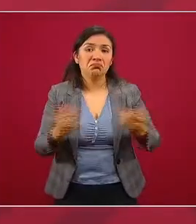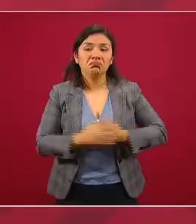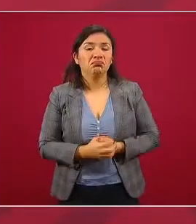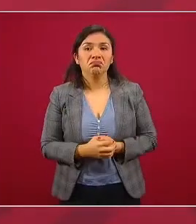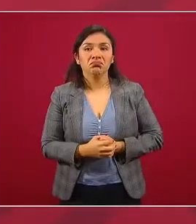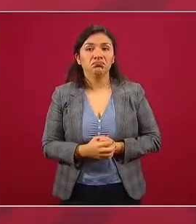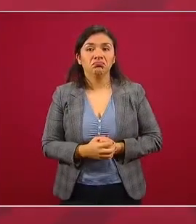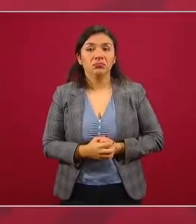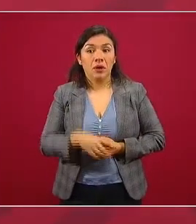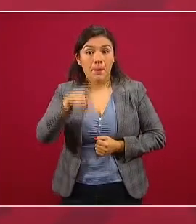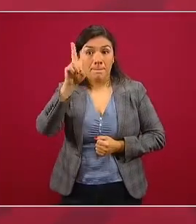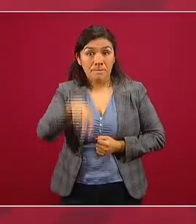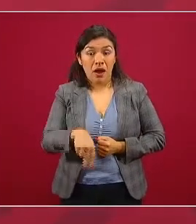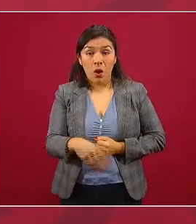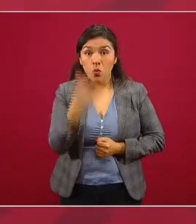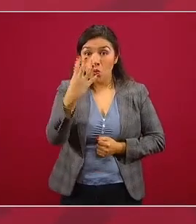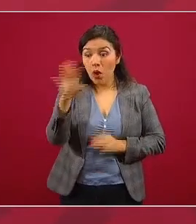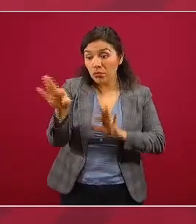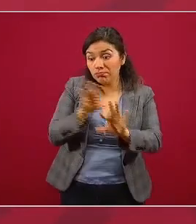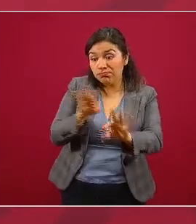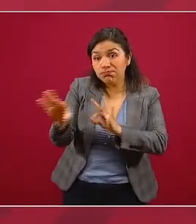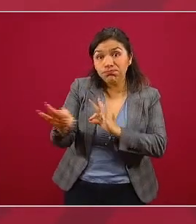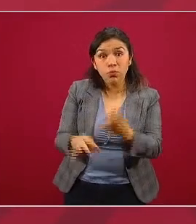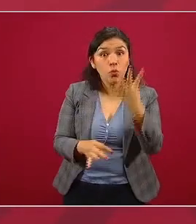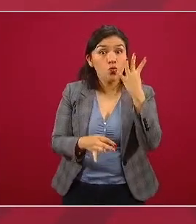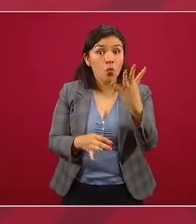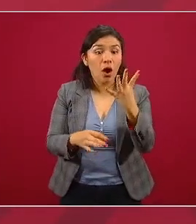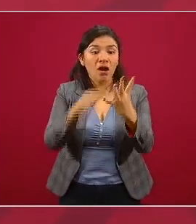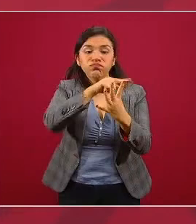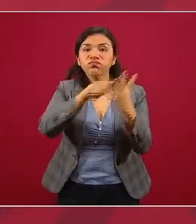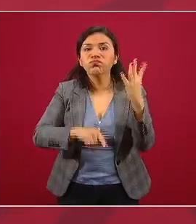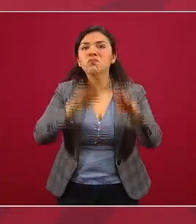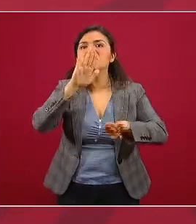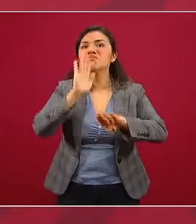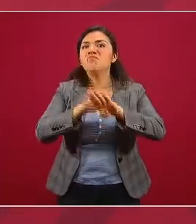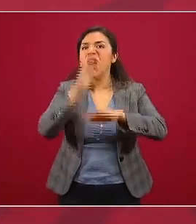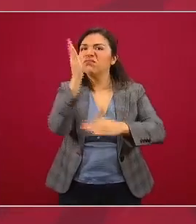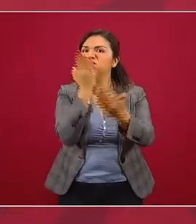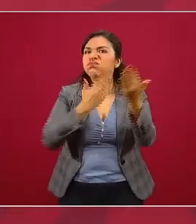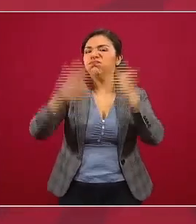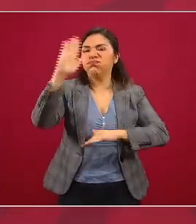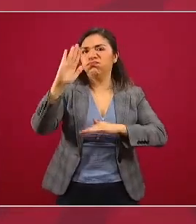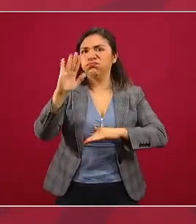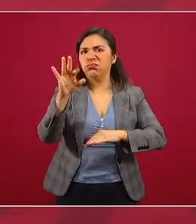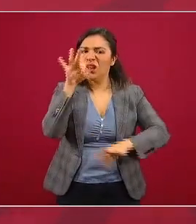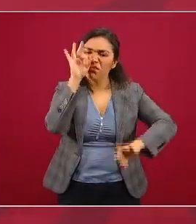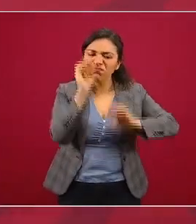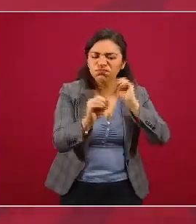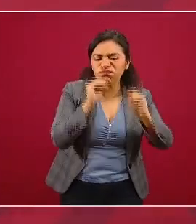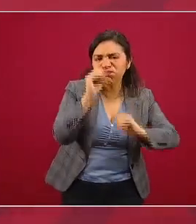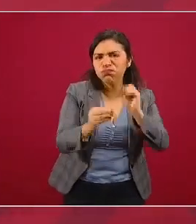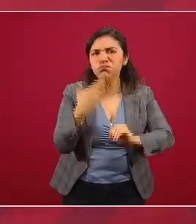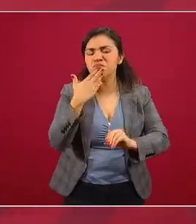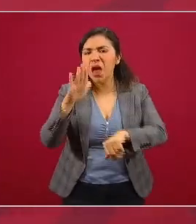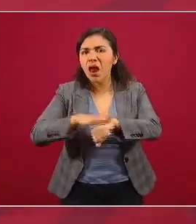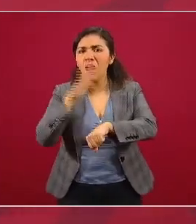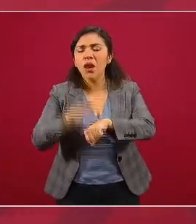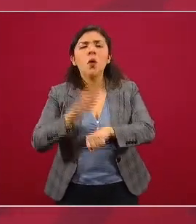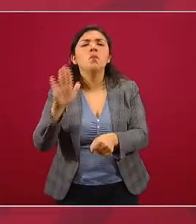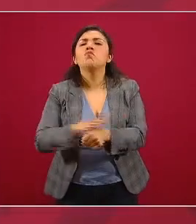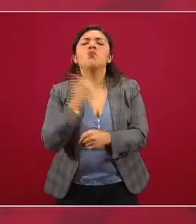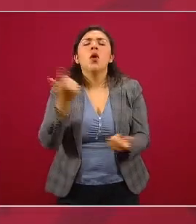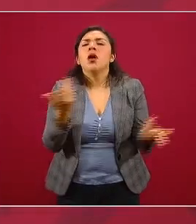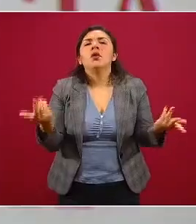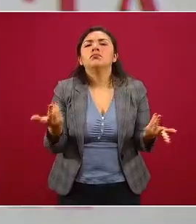tener esos cuatro, pues son los que se consideraron más avanzados o más acabados, porque no podemos presentar